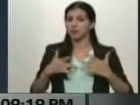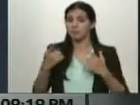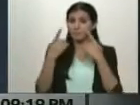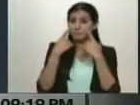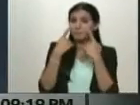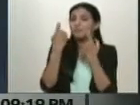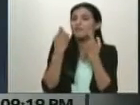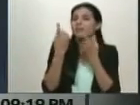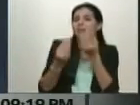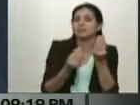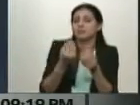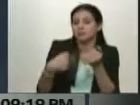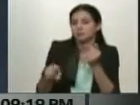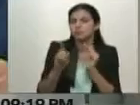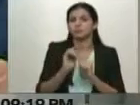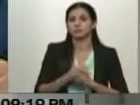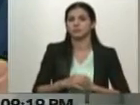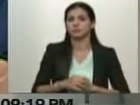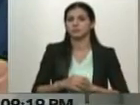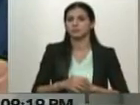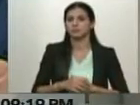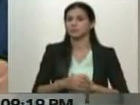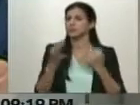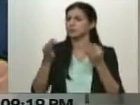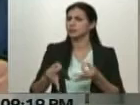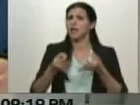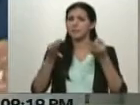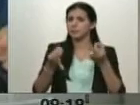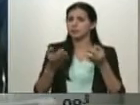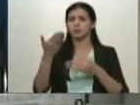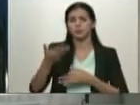pendientes. Siempre ha sido muy importante